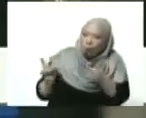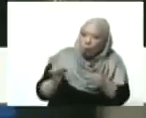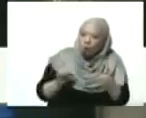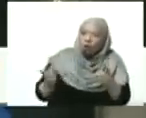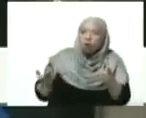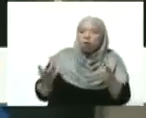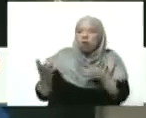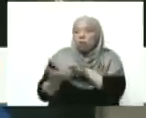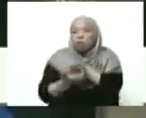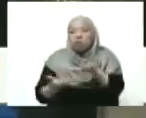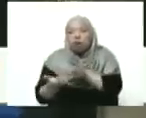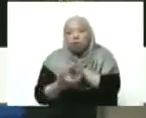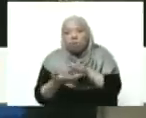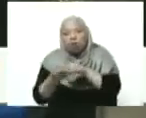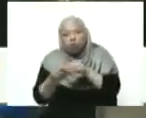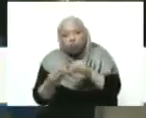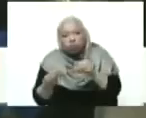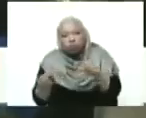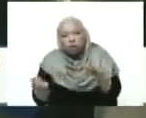a esta problemática.